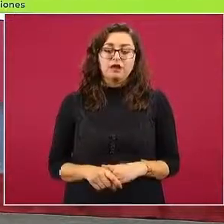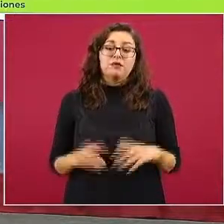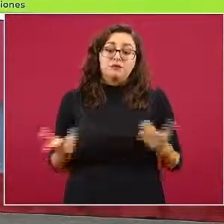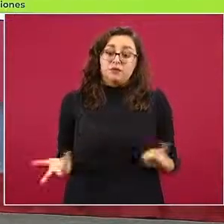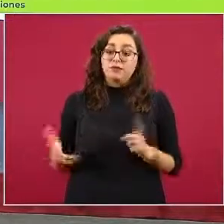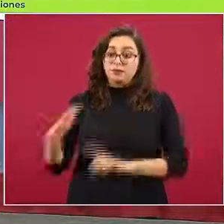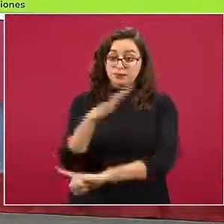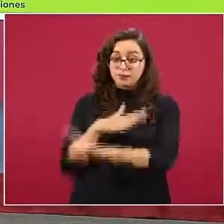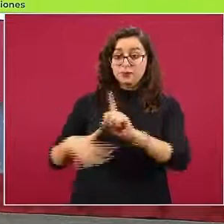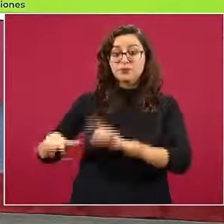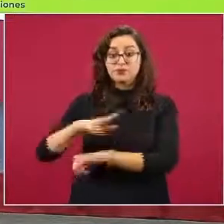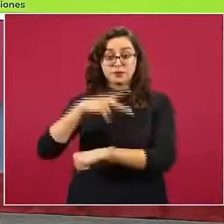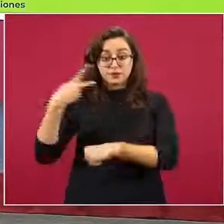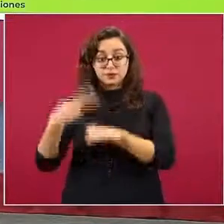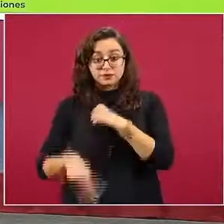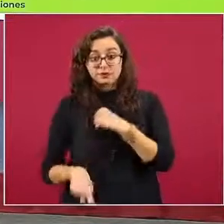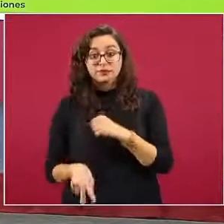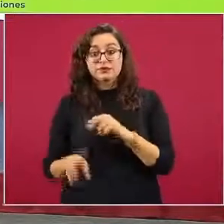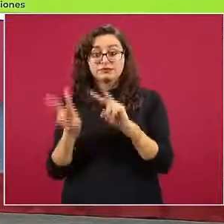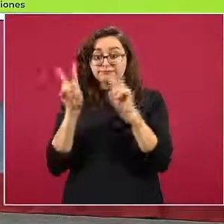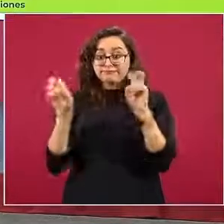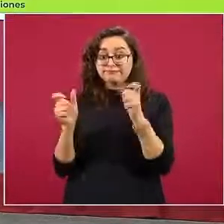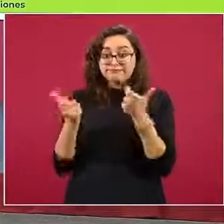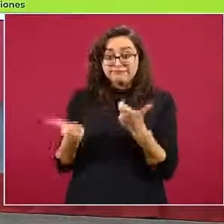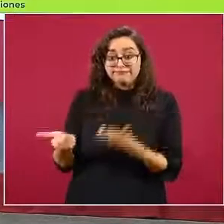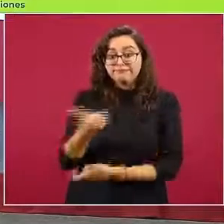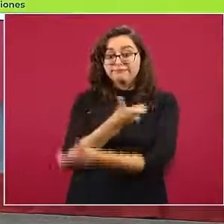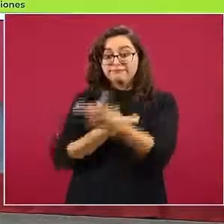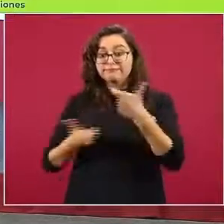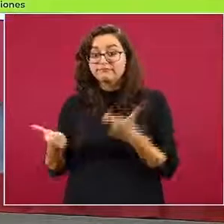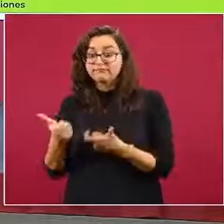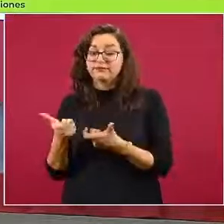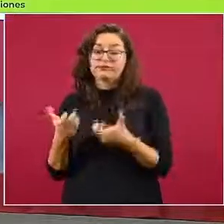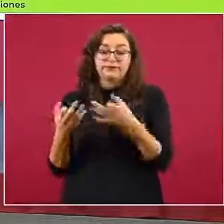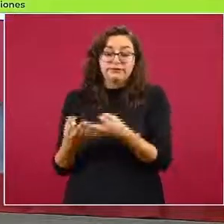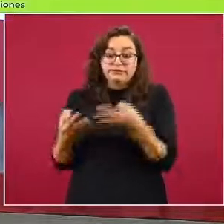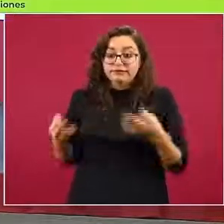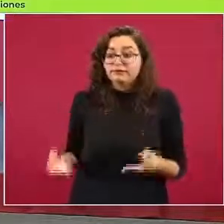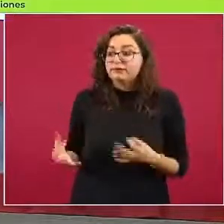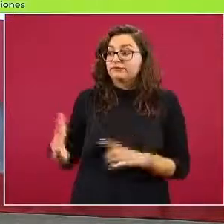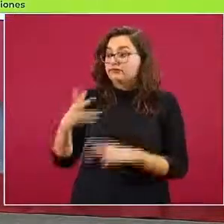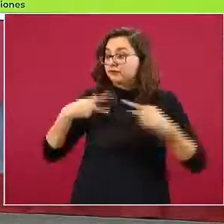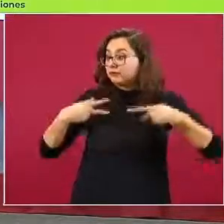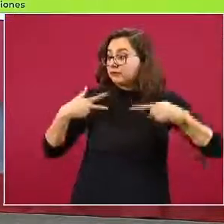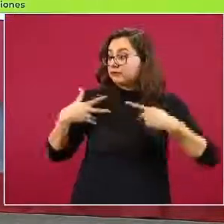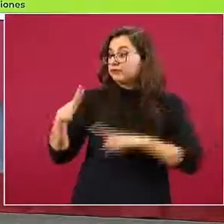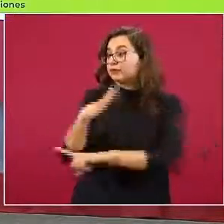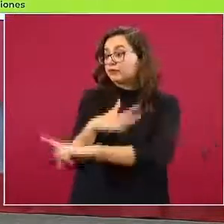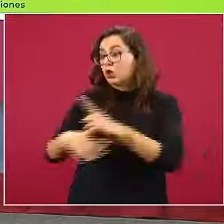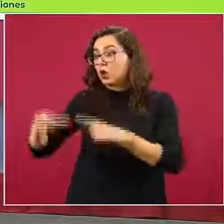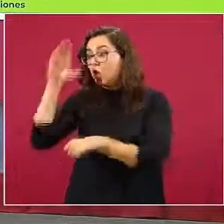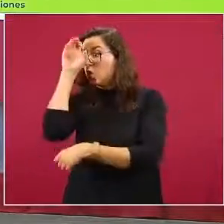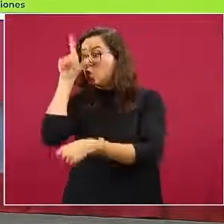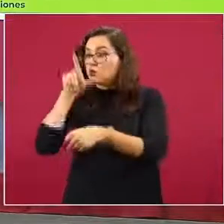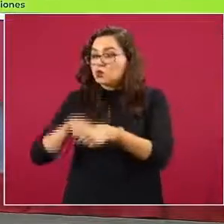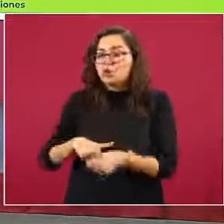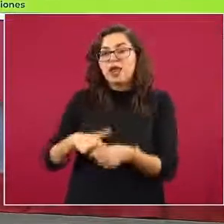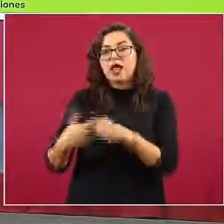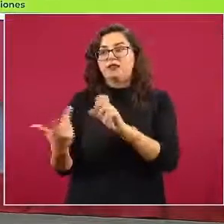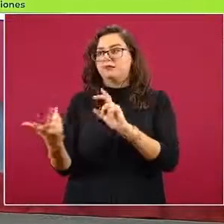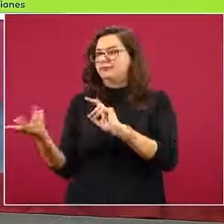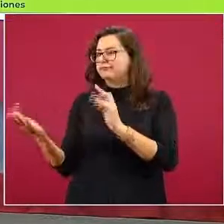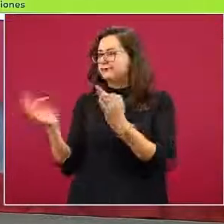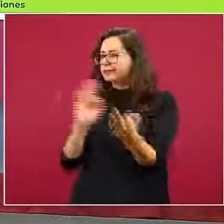de riesgo que tienen que ver con lo económico, con lo demográfico, con el ambiente, con lo sociocultural, con nuestro